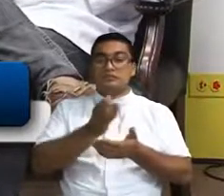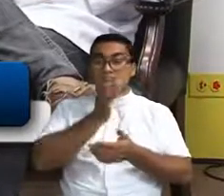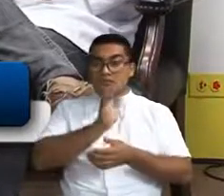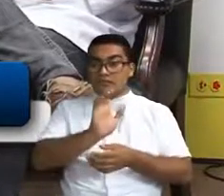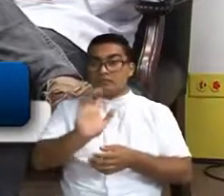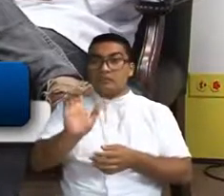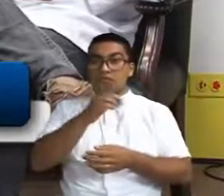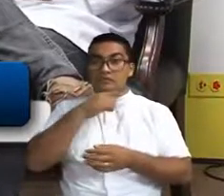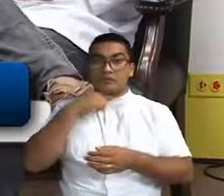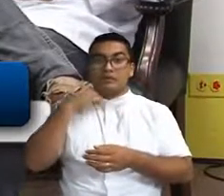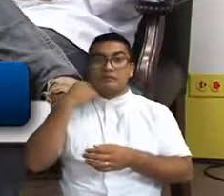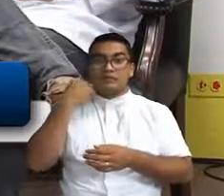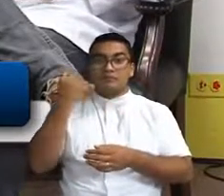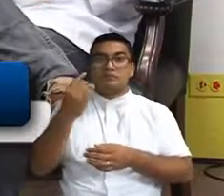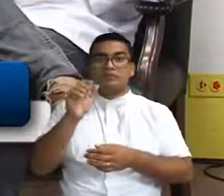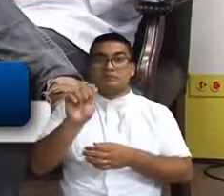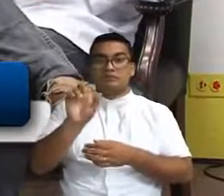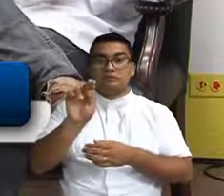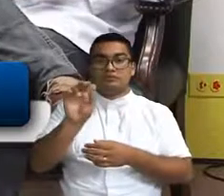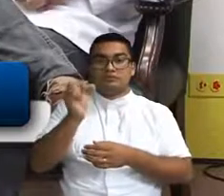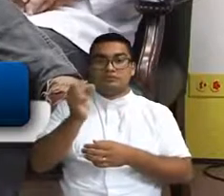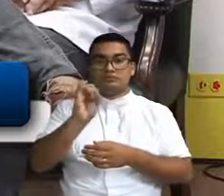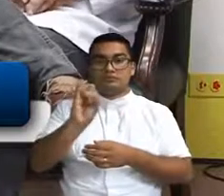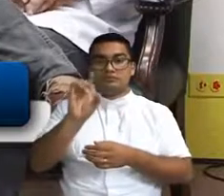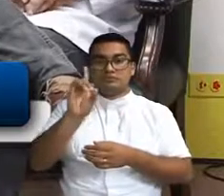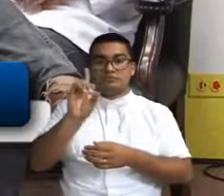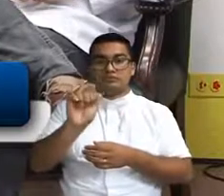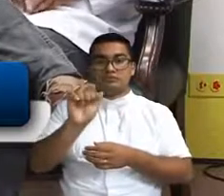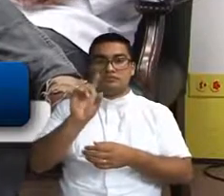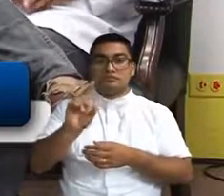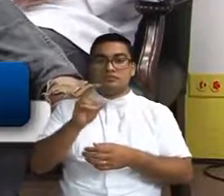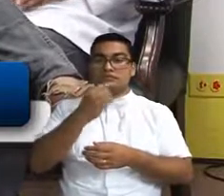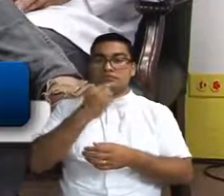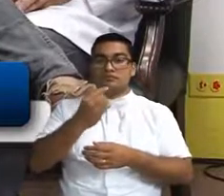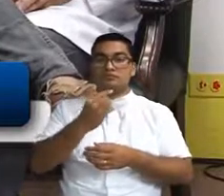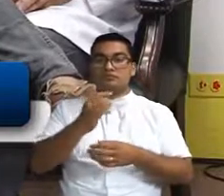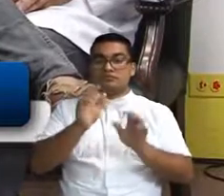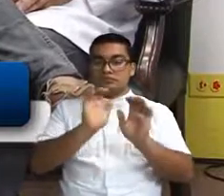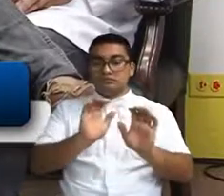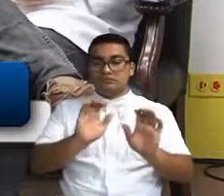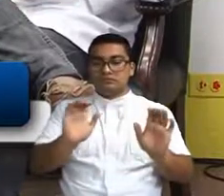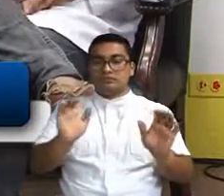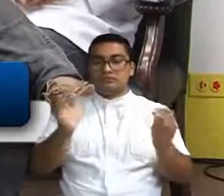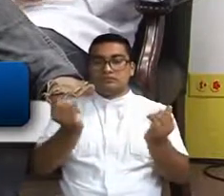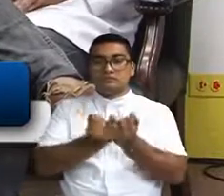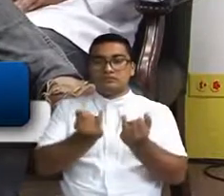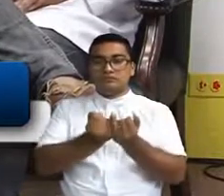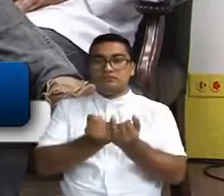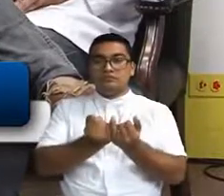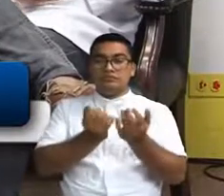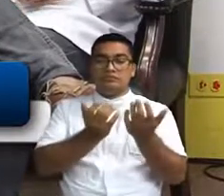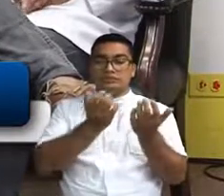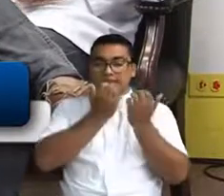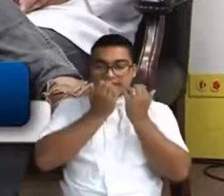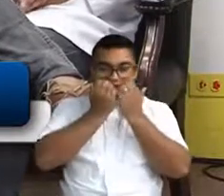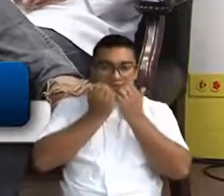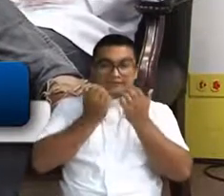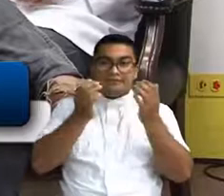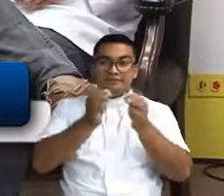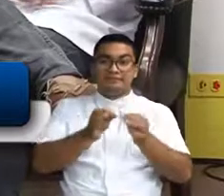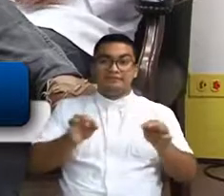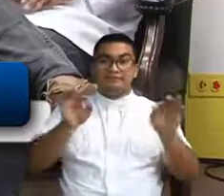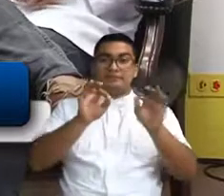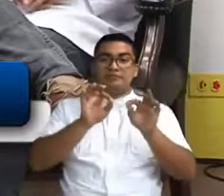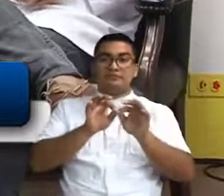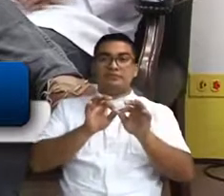está realmente padeciendo de ansiedad. Uh-huh. En dado caso, el niño presente factores ansiosos, lo primero que tenemos que